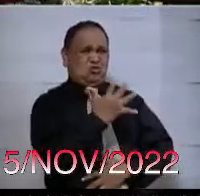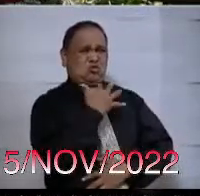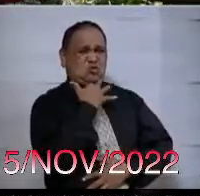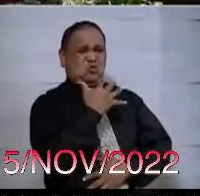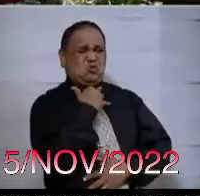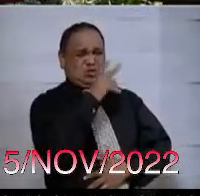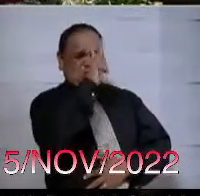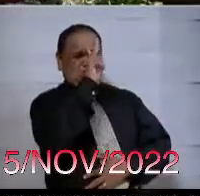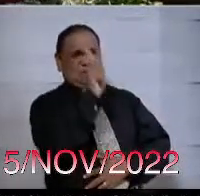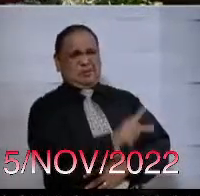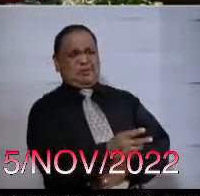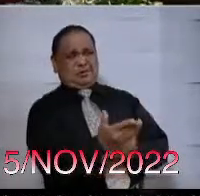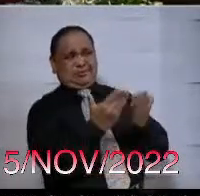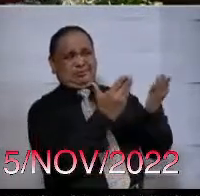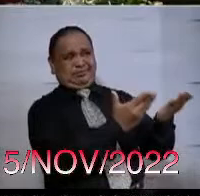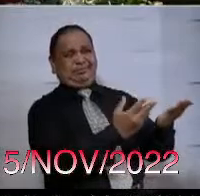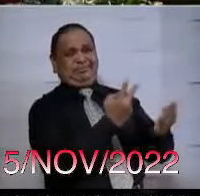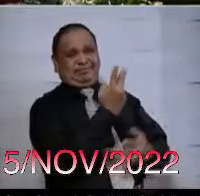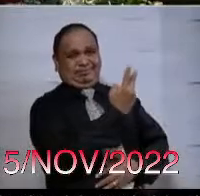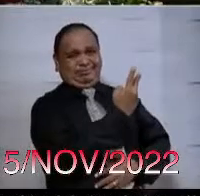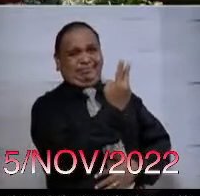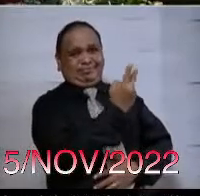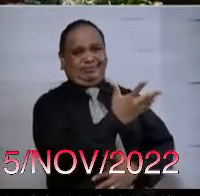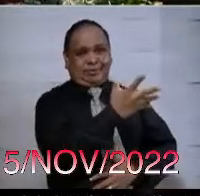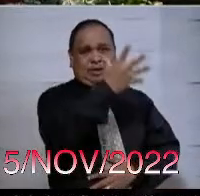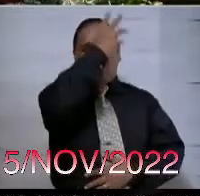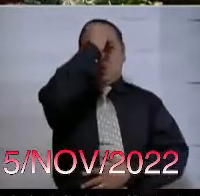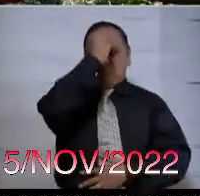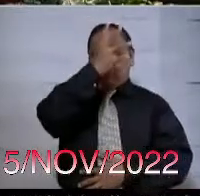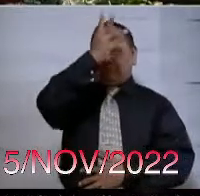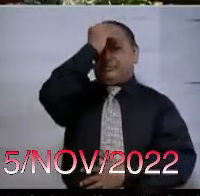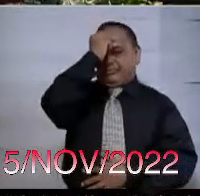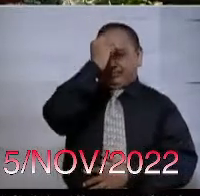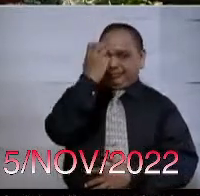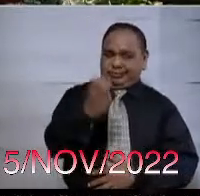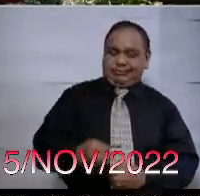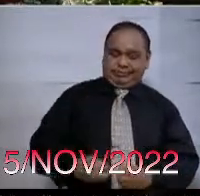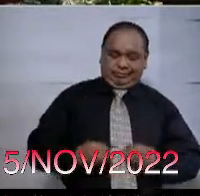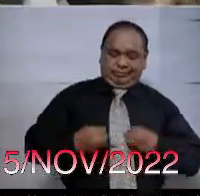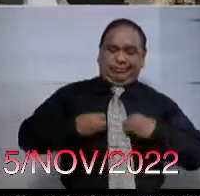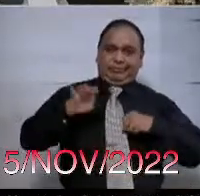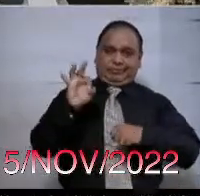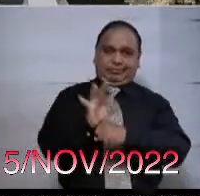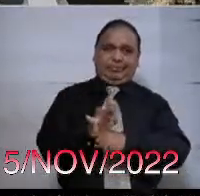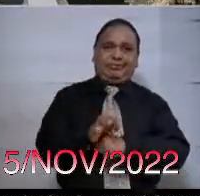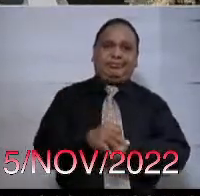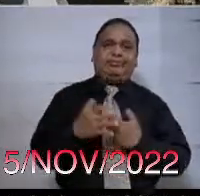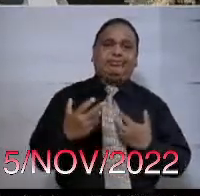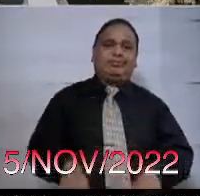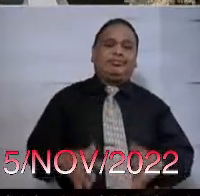los peores. Son enseñanzas que te da la vida. Pues, Juanito.